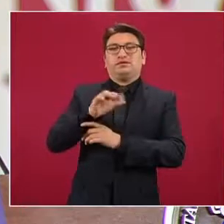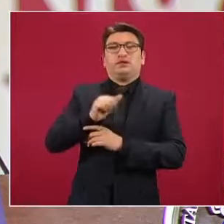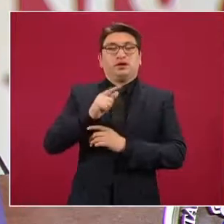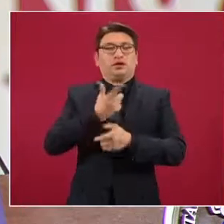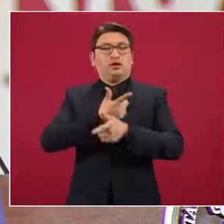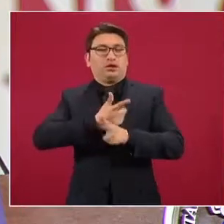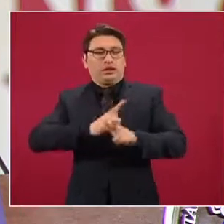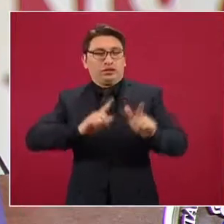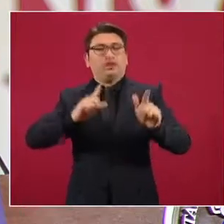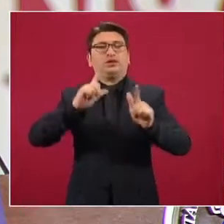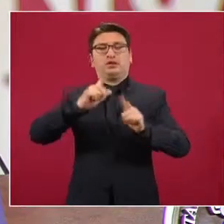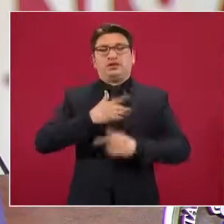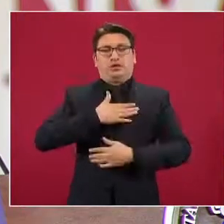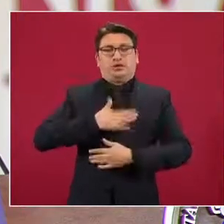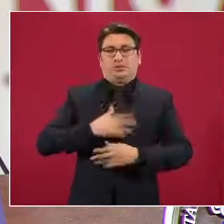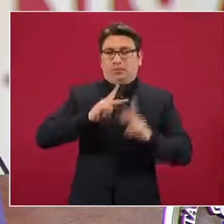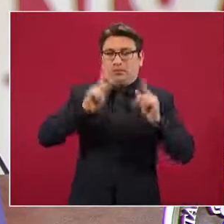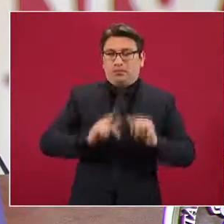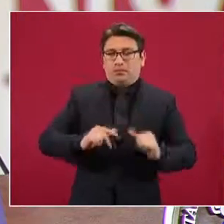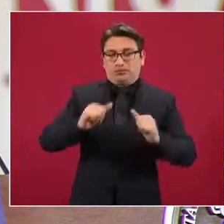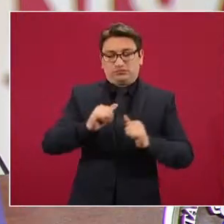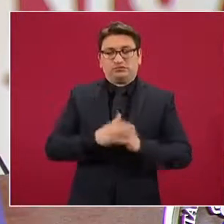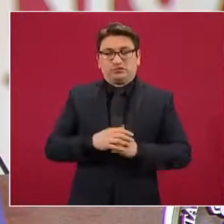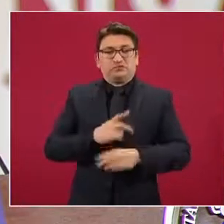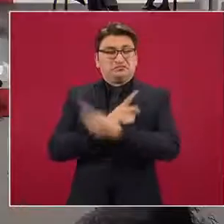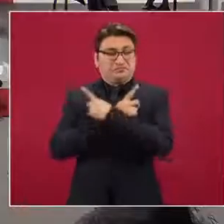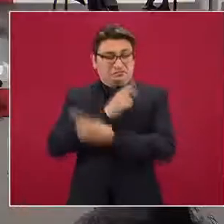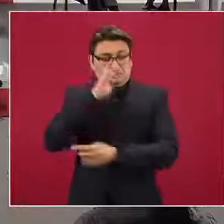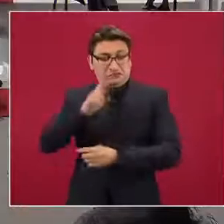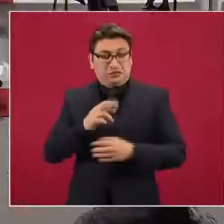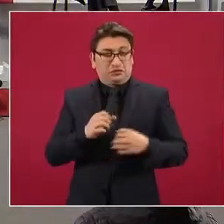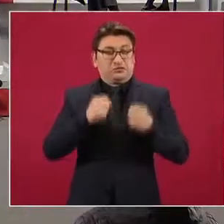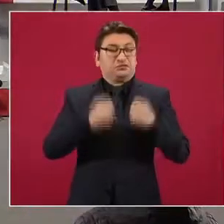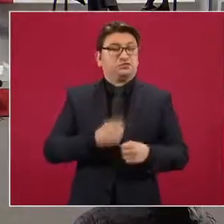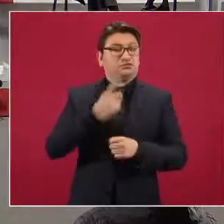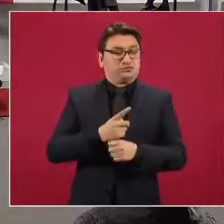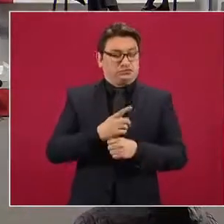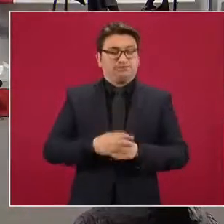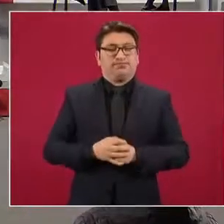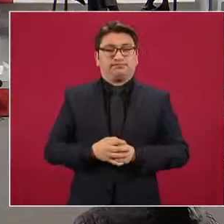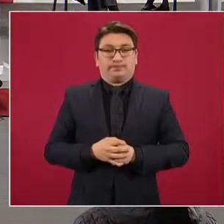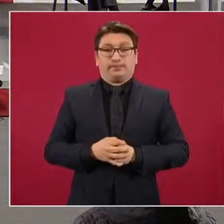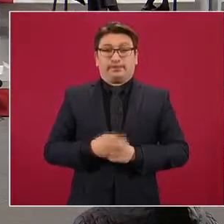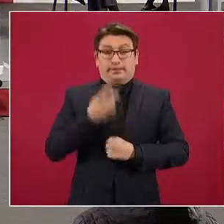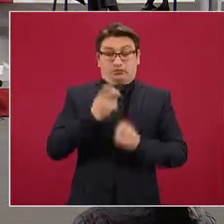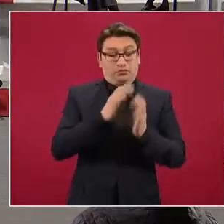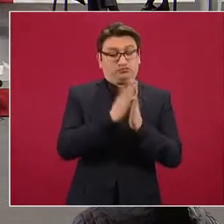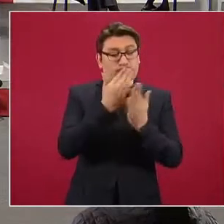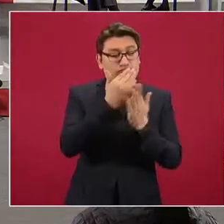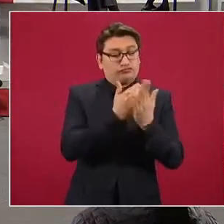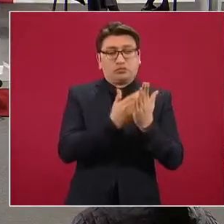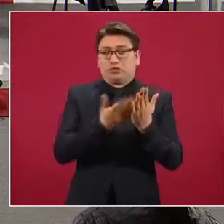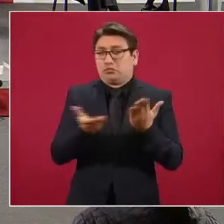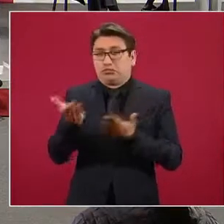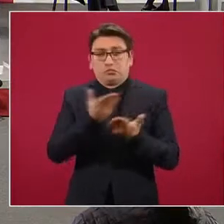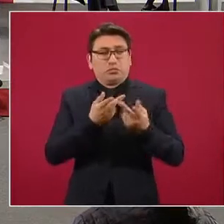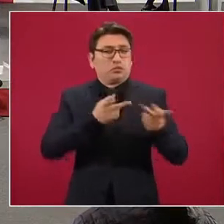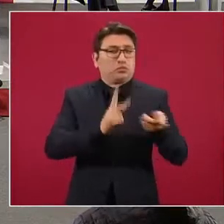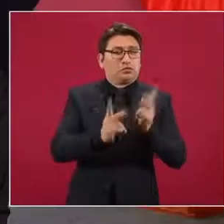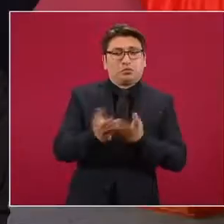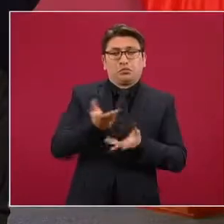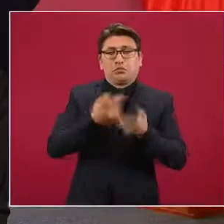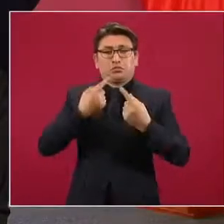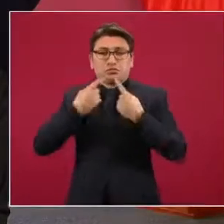paz, justicia, dignidad y seguridad. Este documento es producto de consultas, discusiones y reflexiones